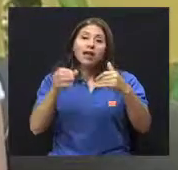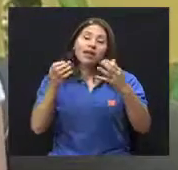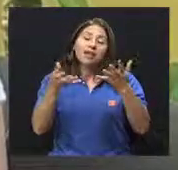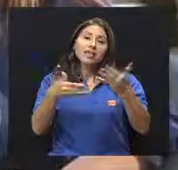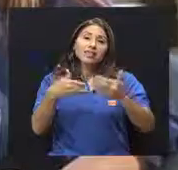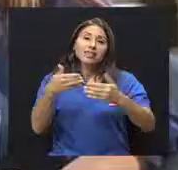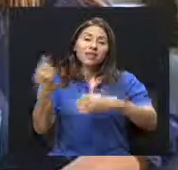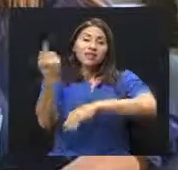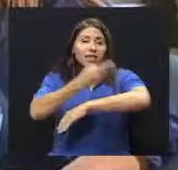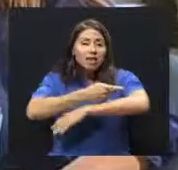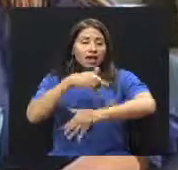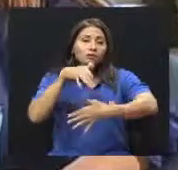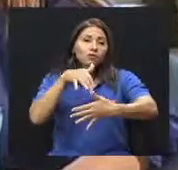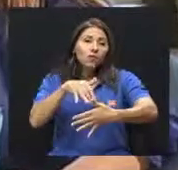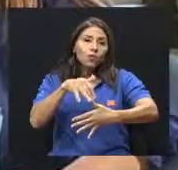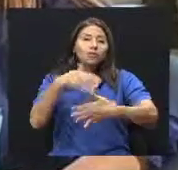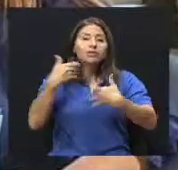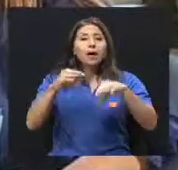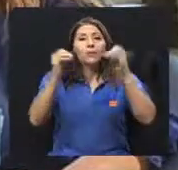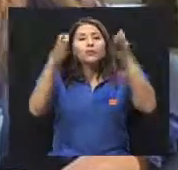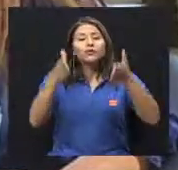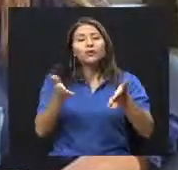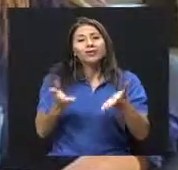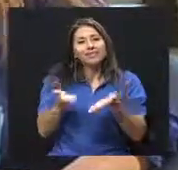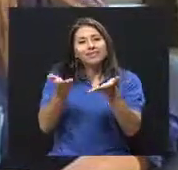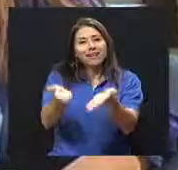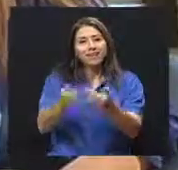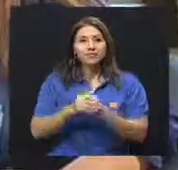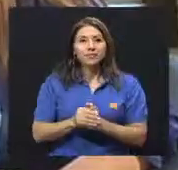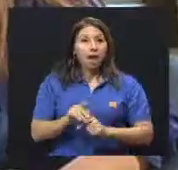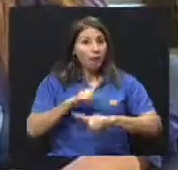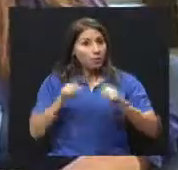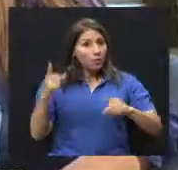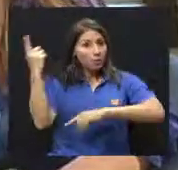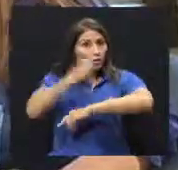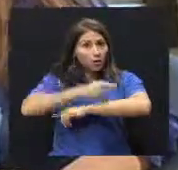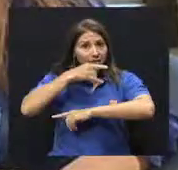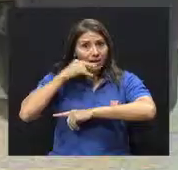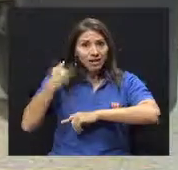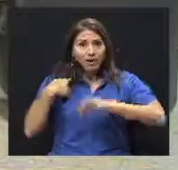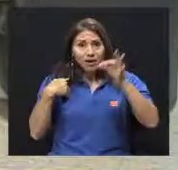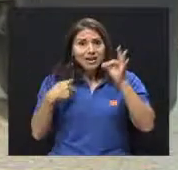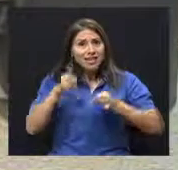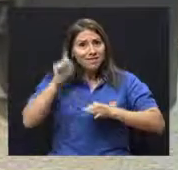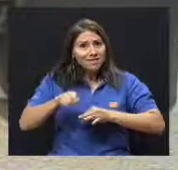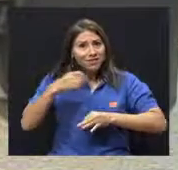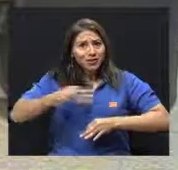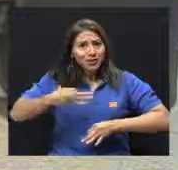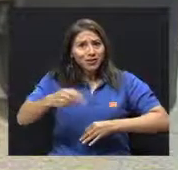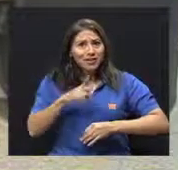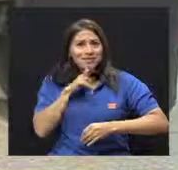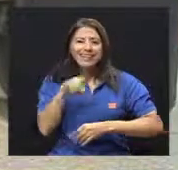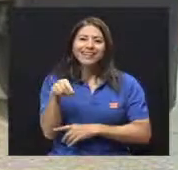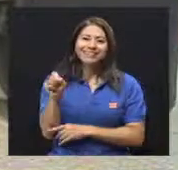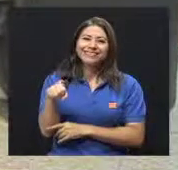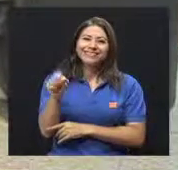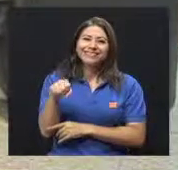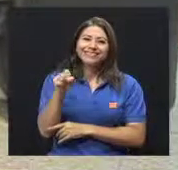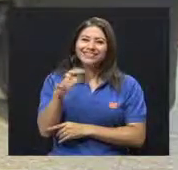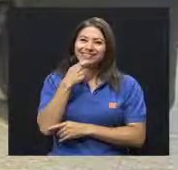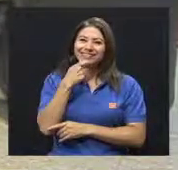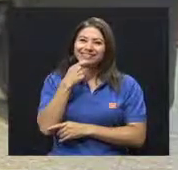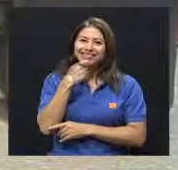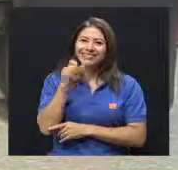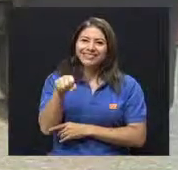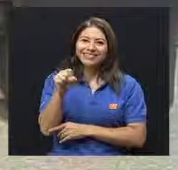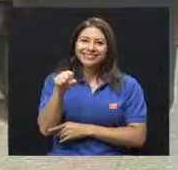maestras. Pero el Día de los Niños y las Niñas deberían de ser todo el año, ¿verdad? Todos los días. Sí. ¿Verdad?